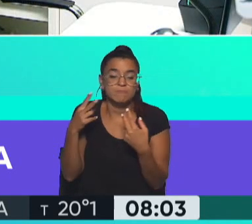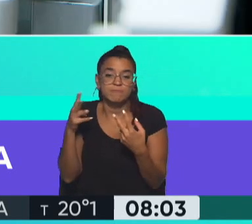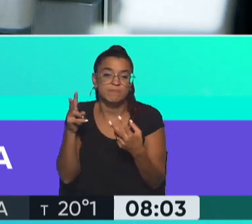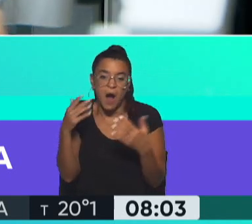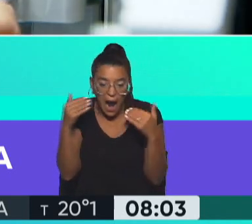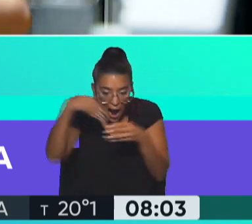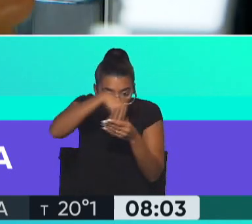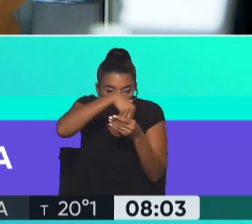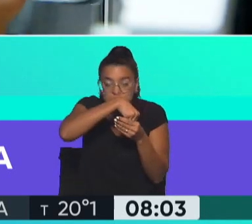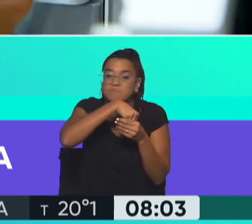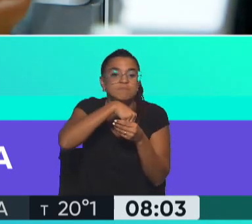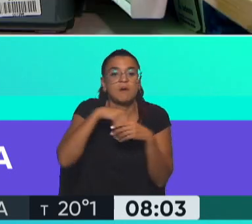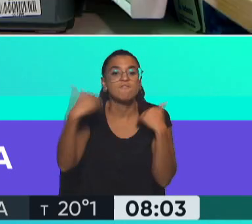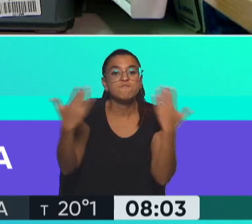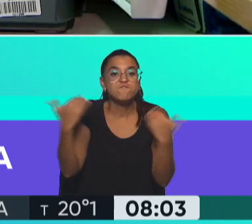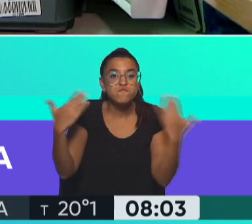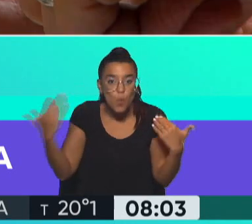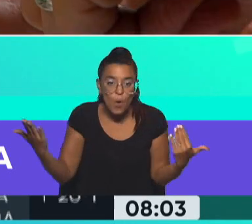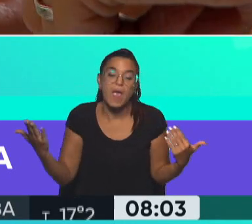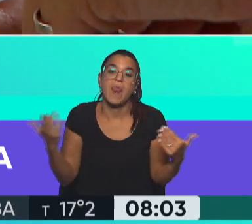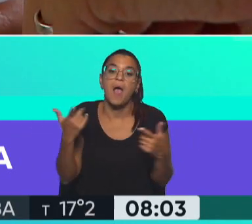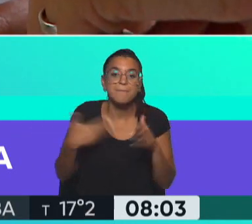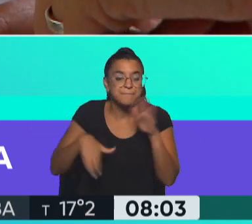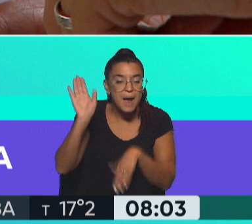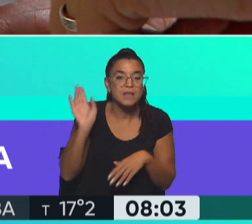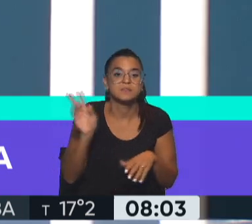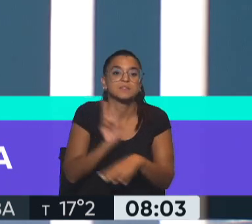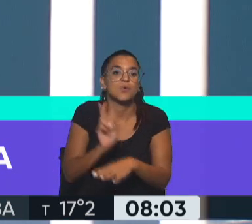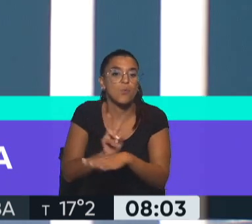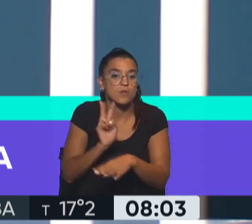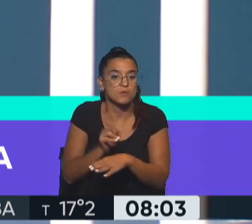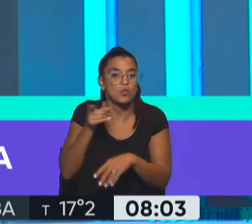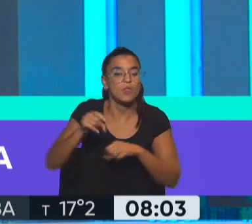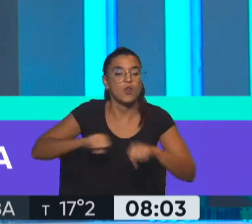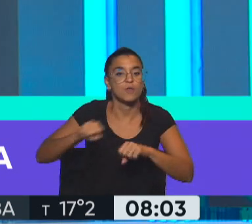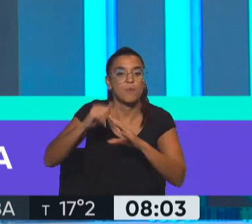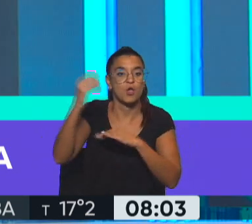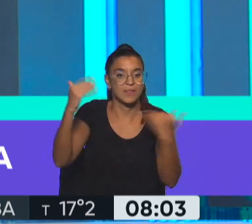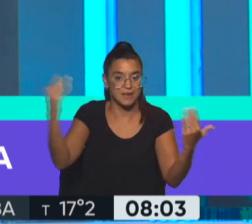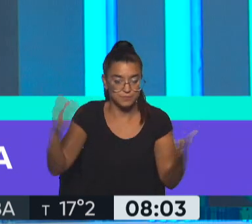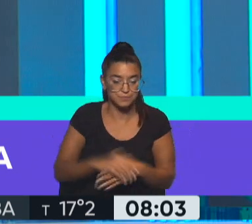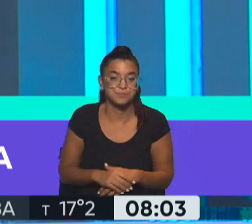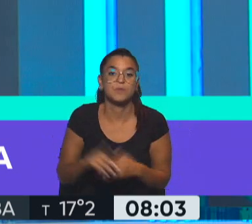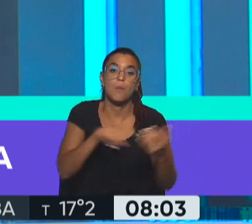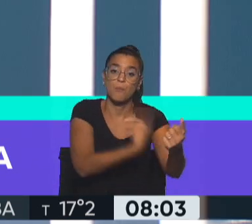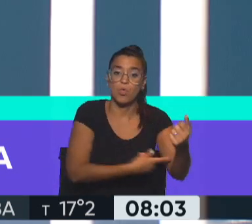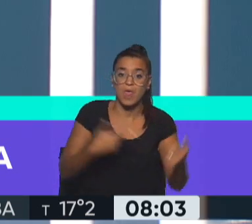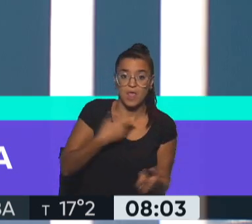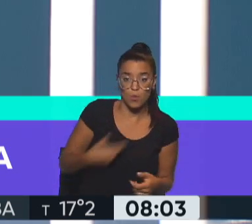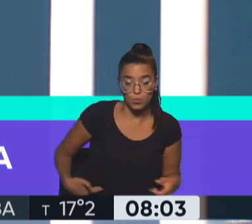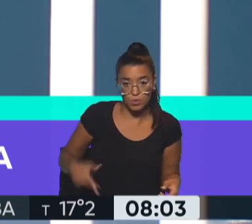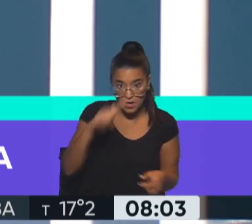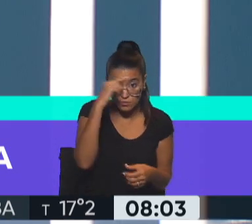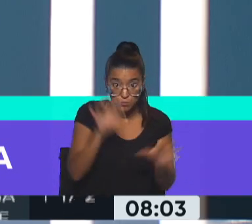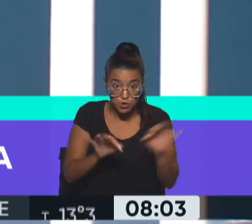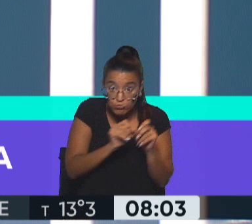puertas para afuera, apuntando esencialmente a la seguridad contra el terrorismo internacional. Néstor, ¿se trata de un proyecto del Poder Ejecutivo Nacional? Sí, claro, es un